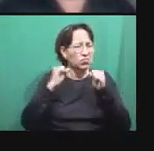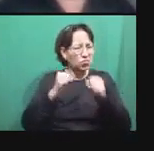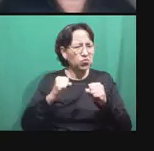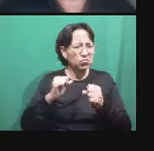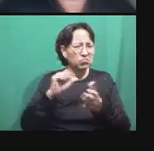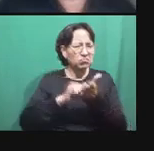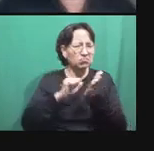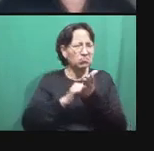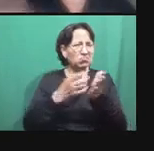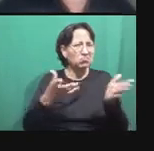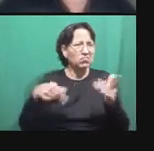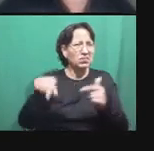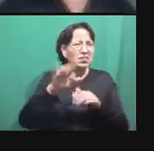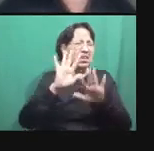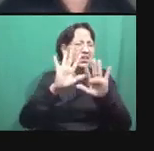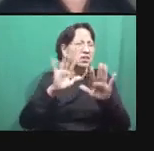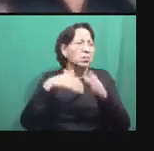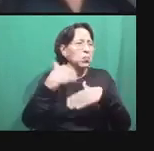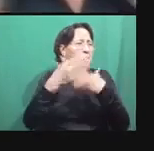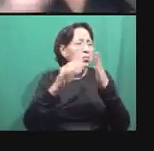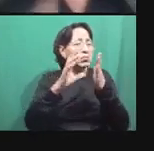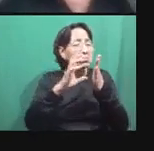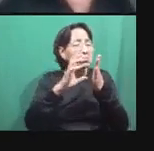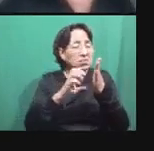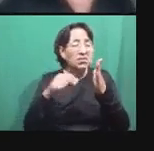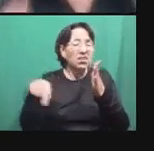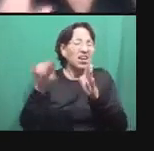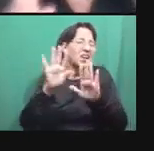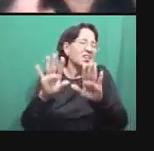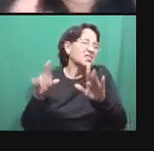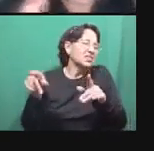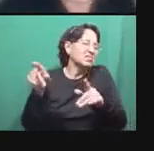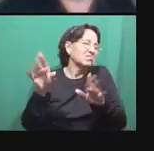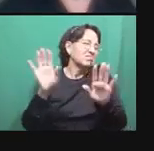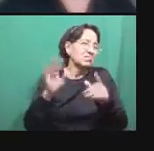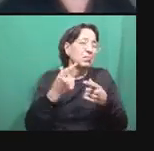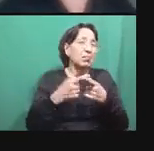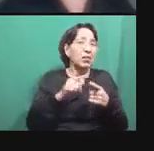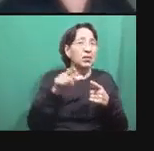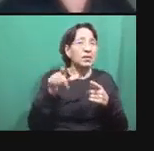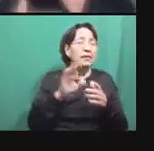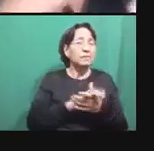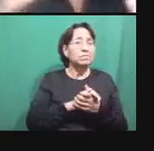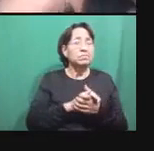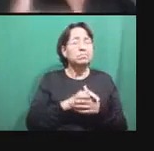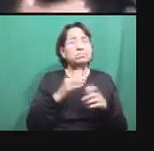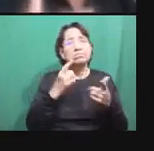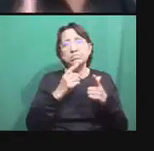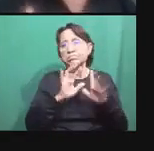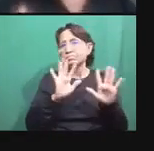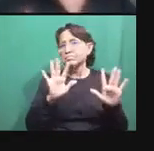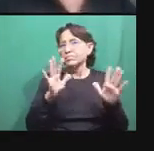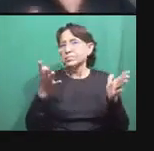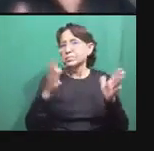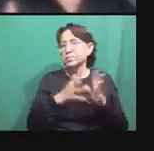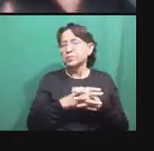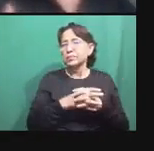que tenga ese deterioro y negociación con la ciudad. Pero pasa un asunto de una potencia maravillosa y gigantesca en